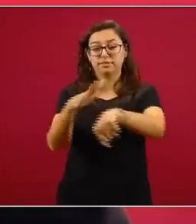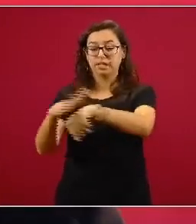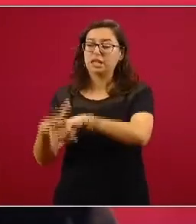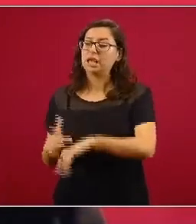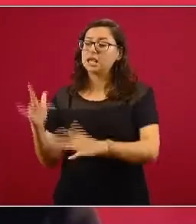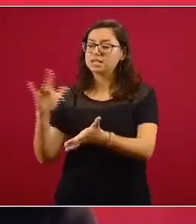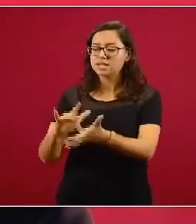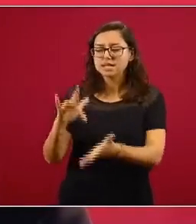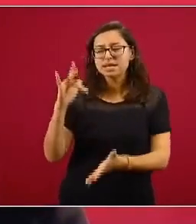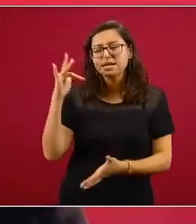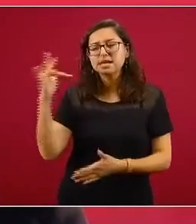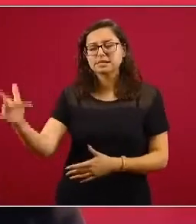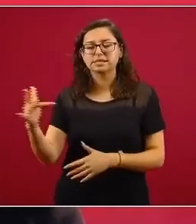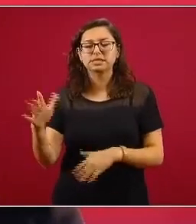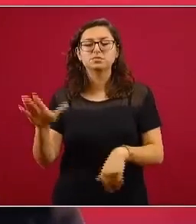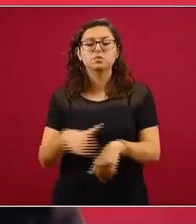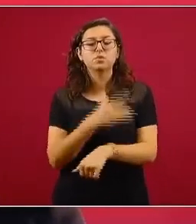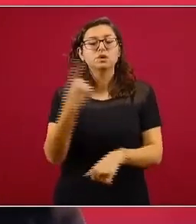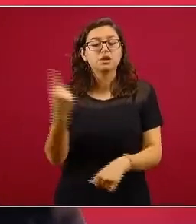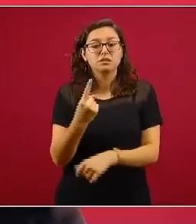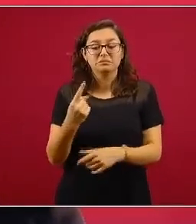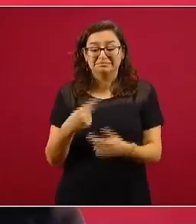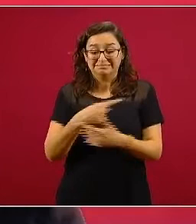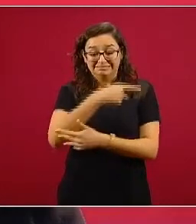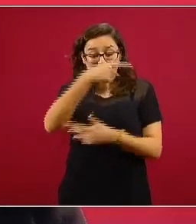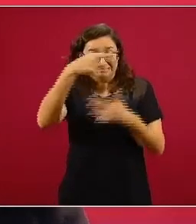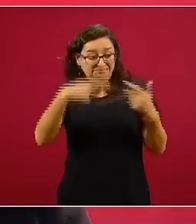la reducción de la movilidad